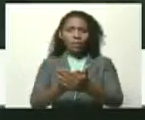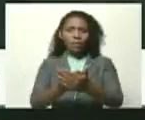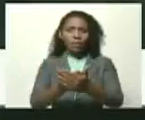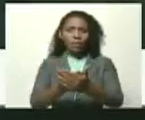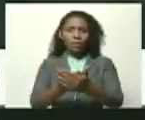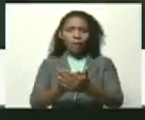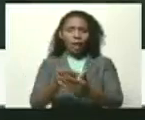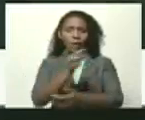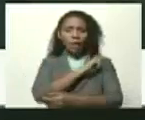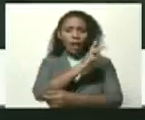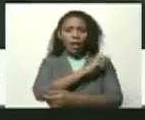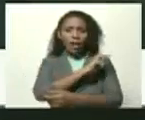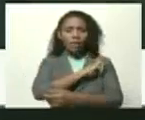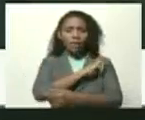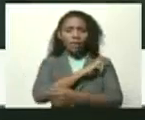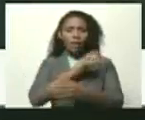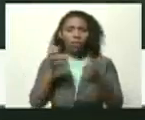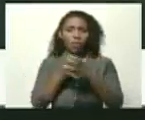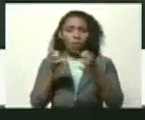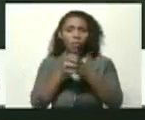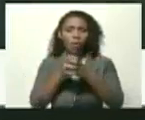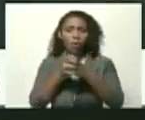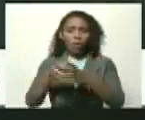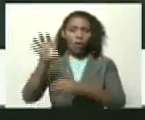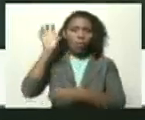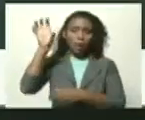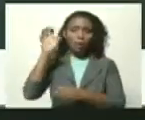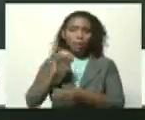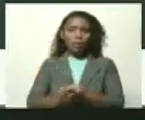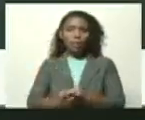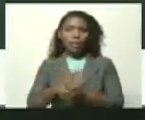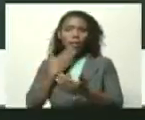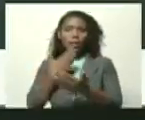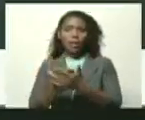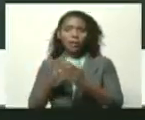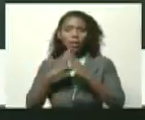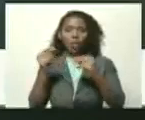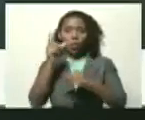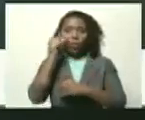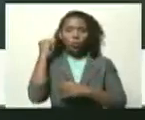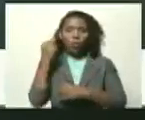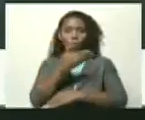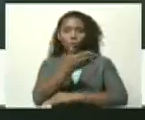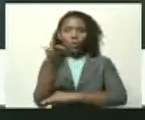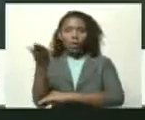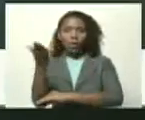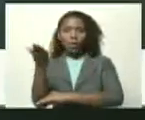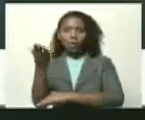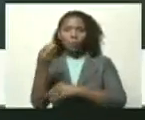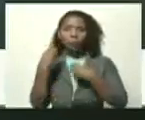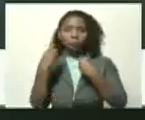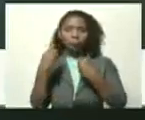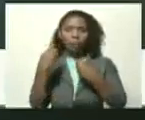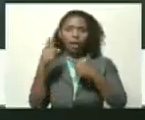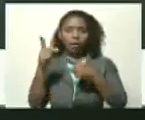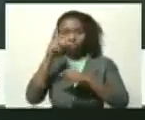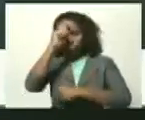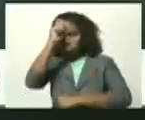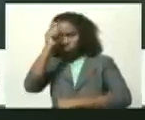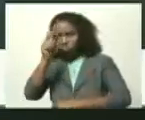al jefe de la fracción del Bloque de la Patria. Gracias a todos y todos ustedes por esta